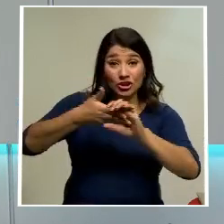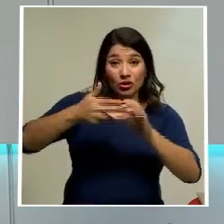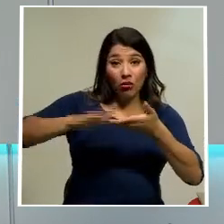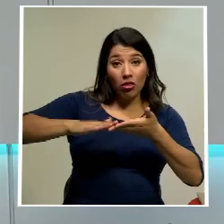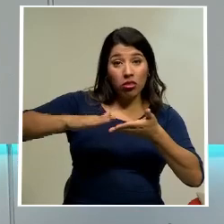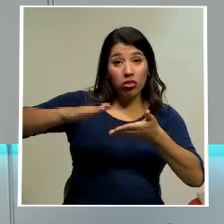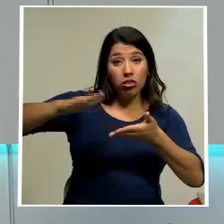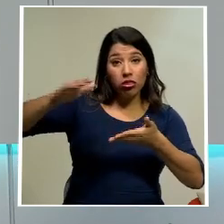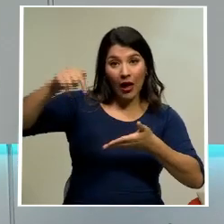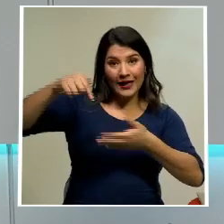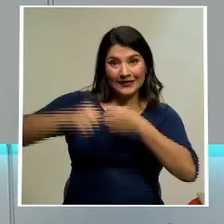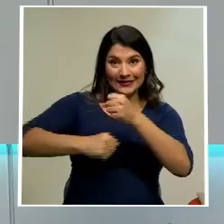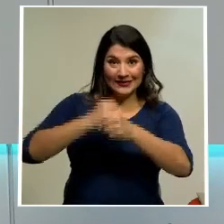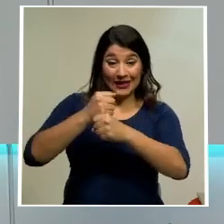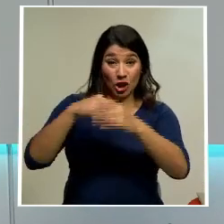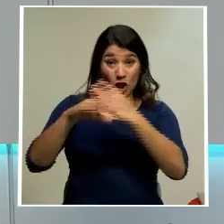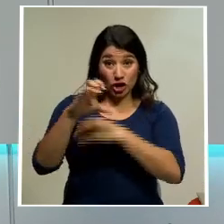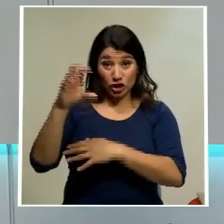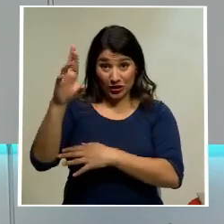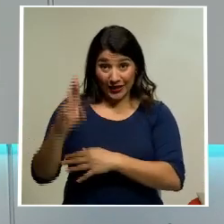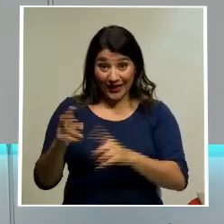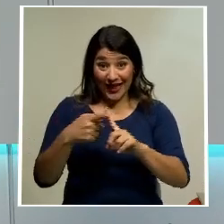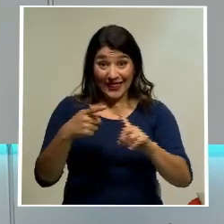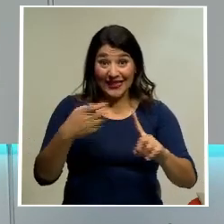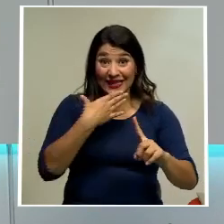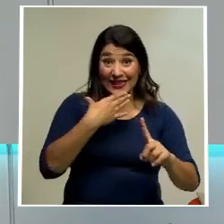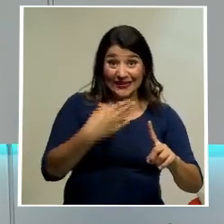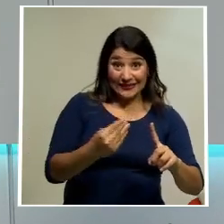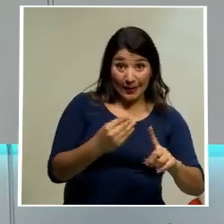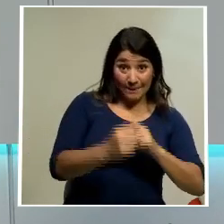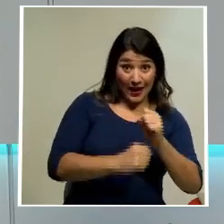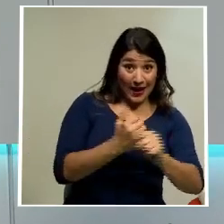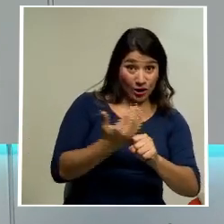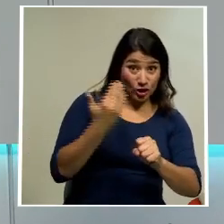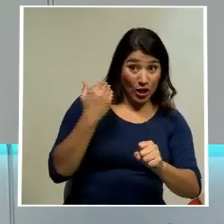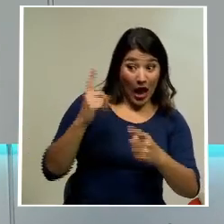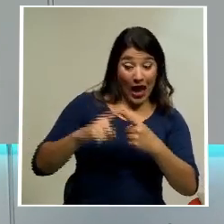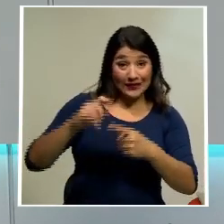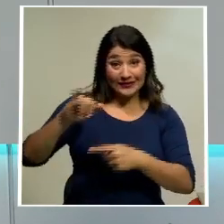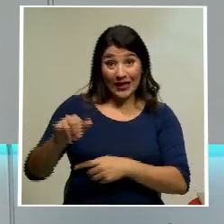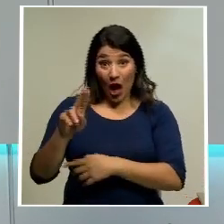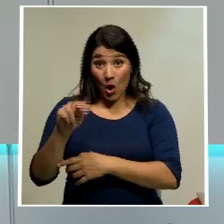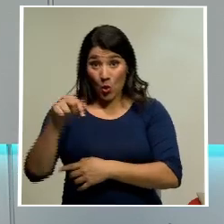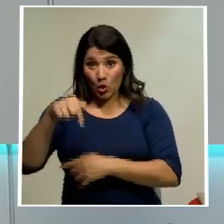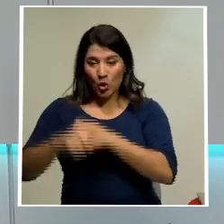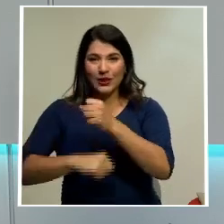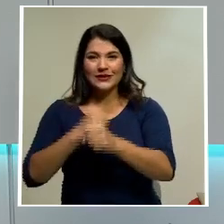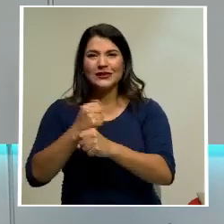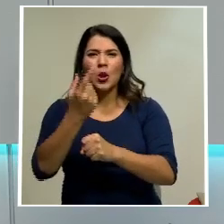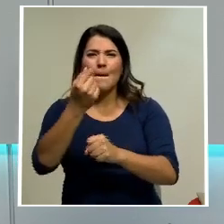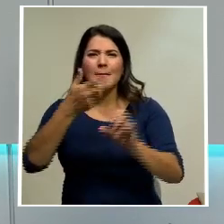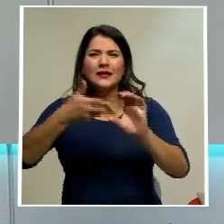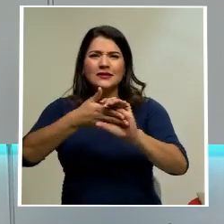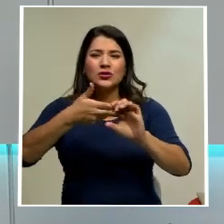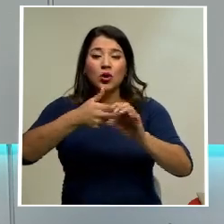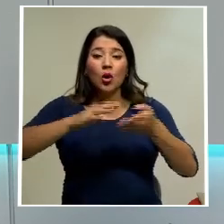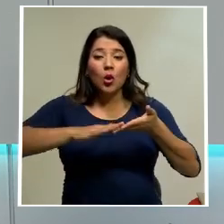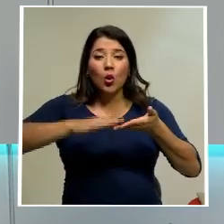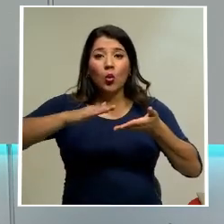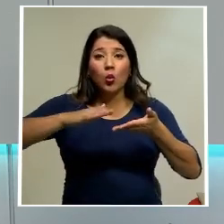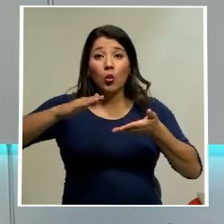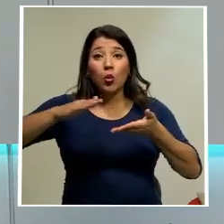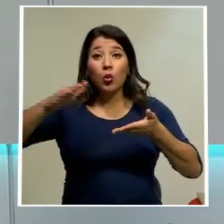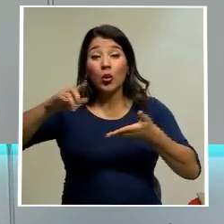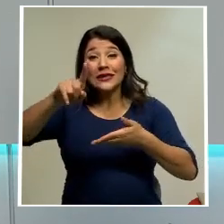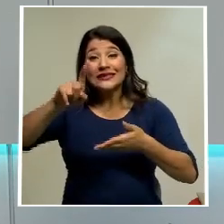país. De diciembre del año anterior a julio de este año, los precios de los combustibles han aumentado 197